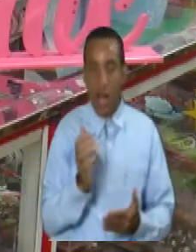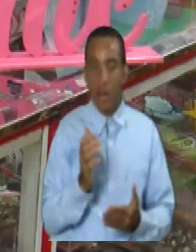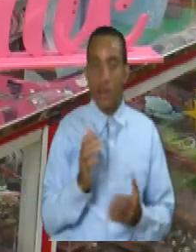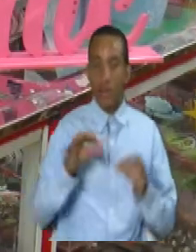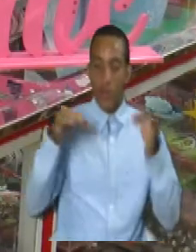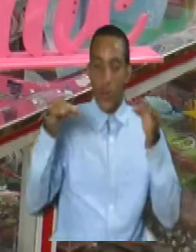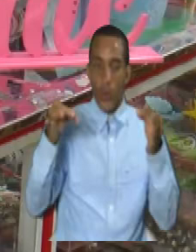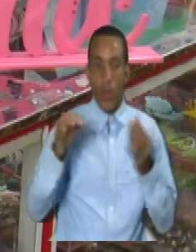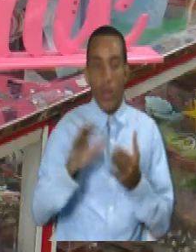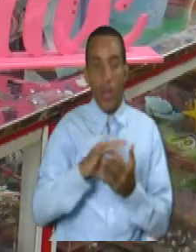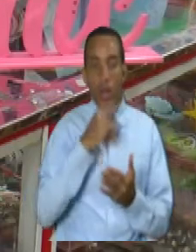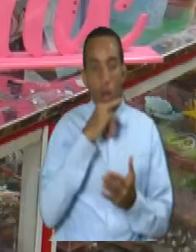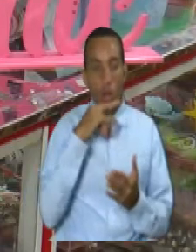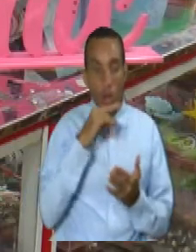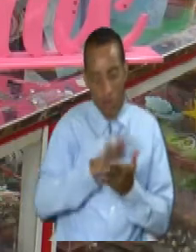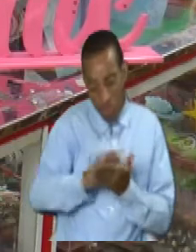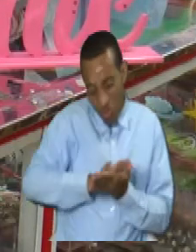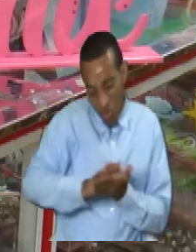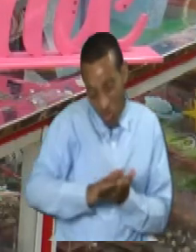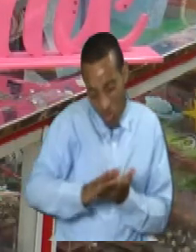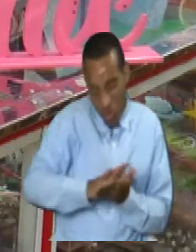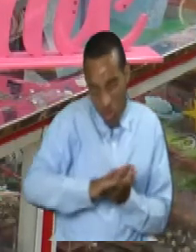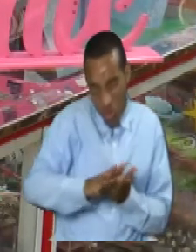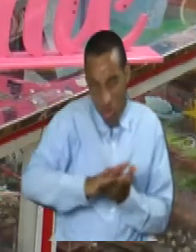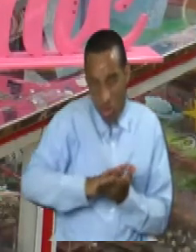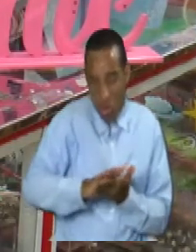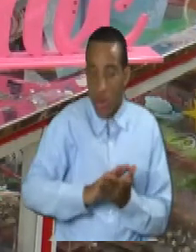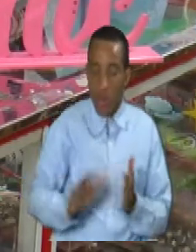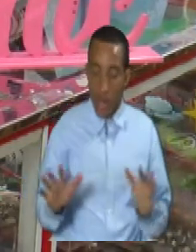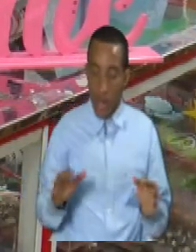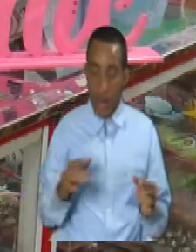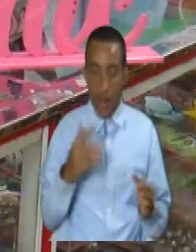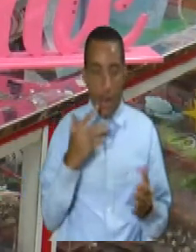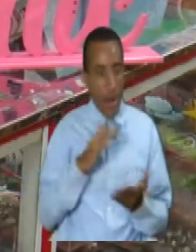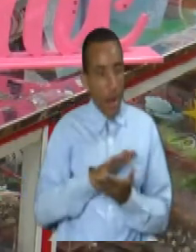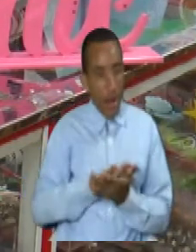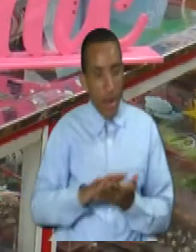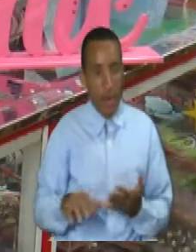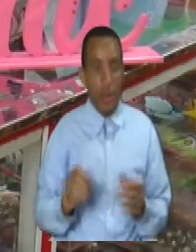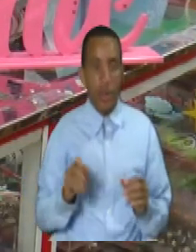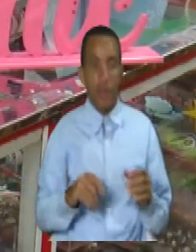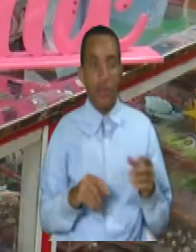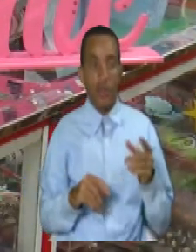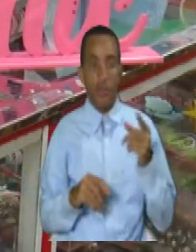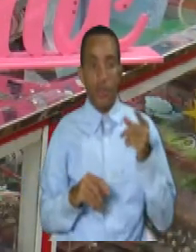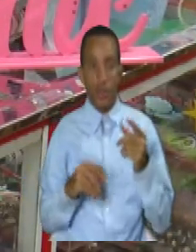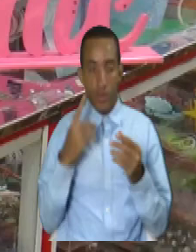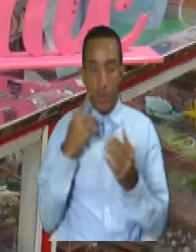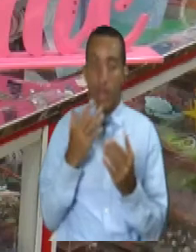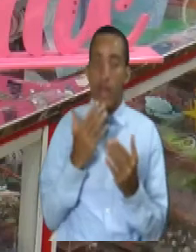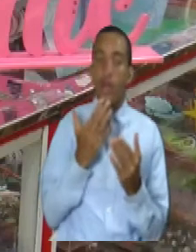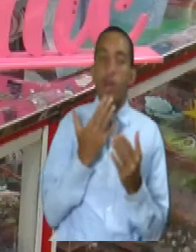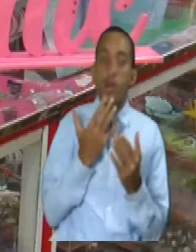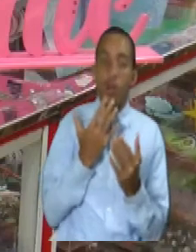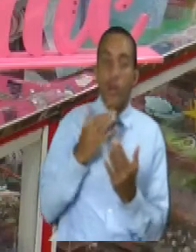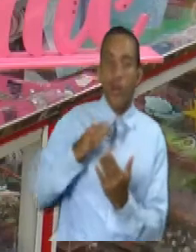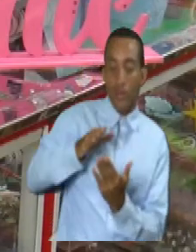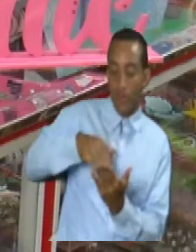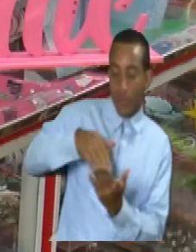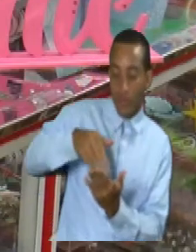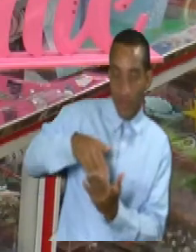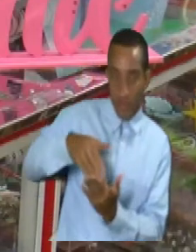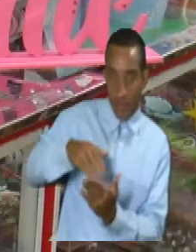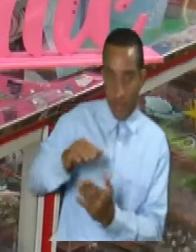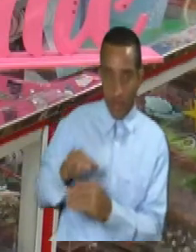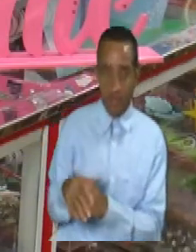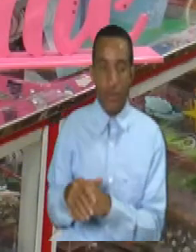la madera nos quede totalmente lisa, o sea preparada, ya procedemos a aplicar lo que es la pintura. Generalmente la aplicación de la